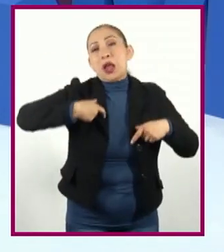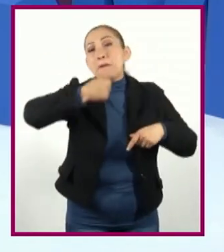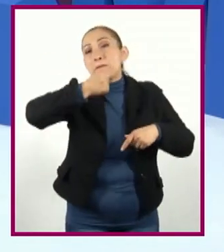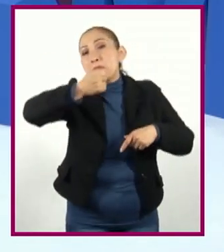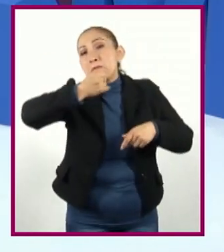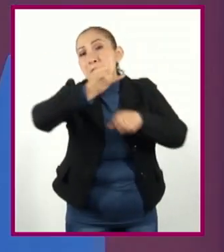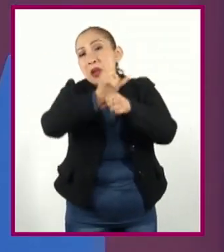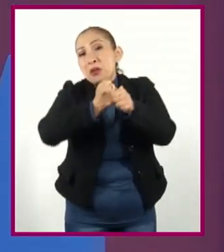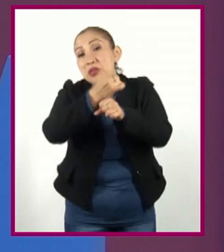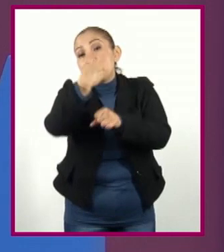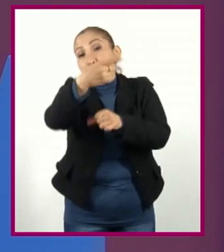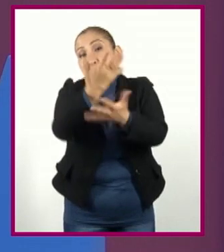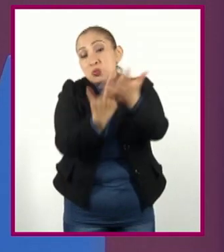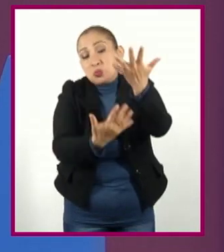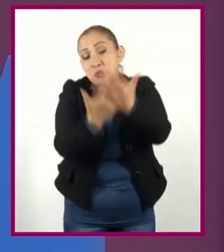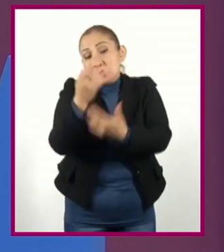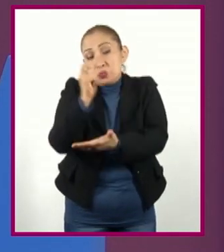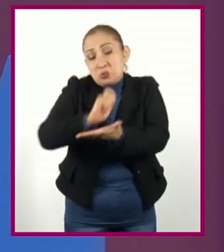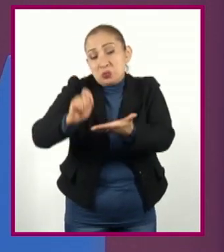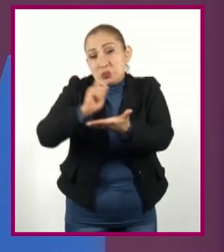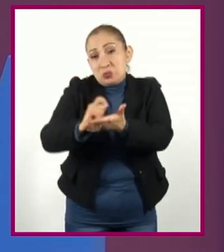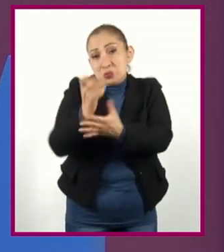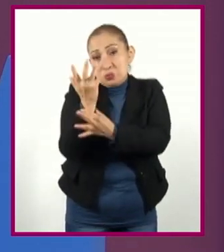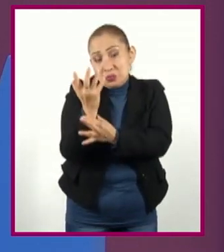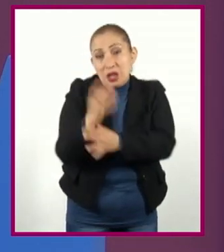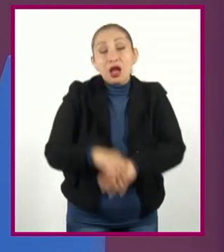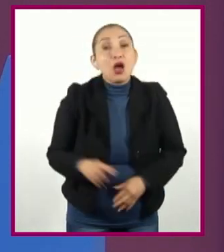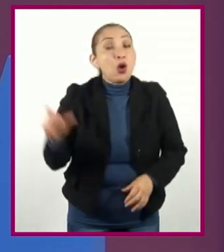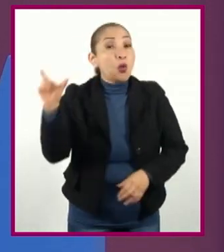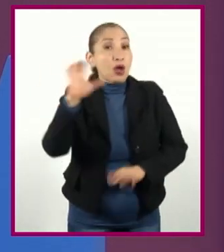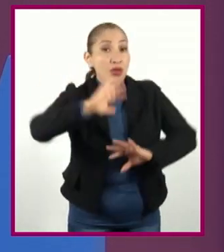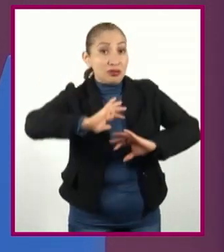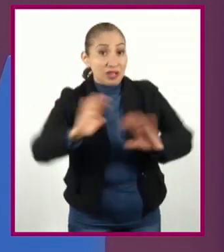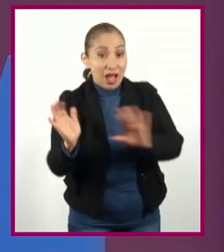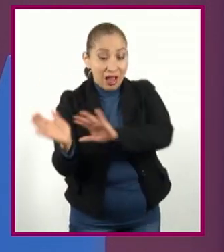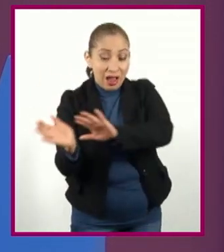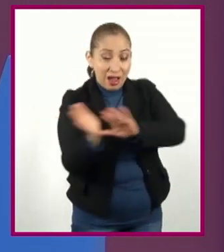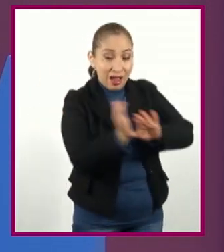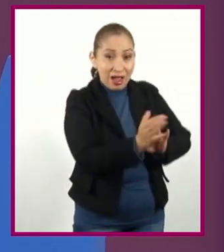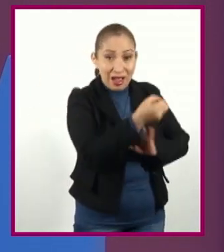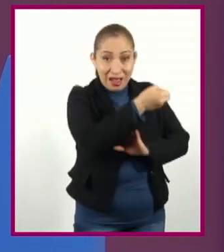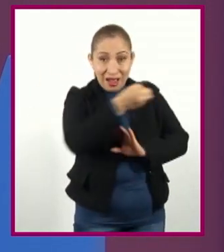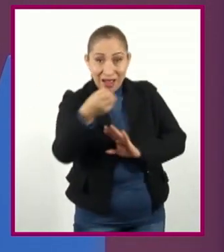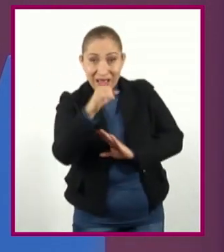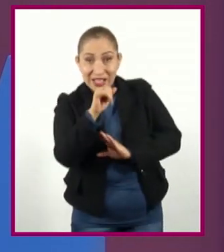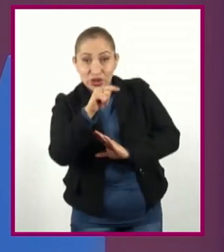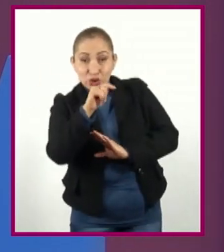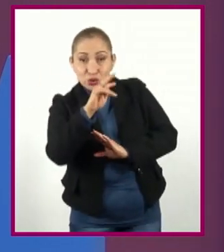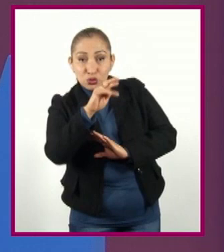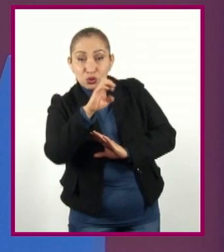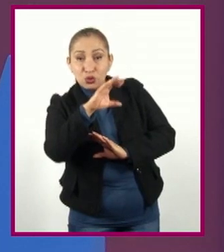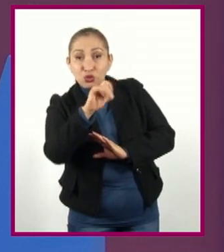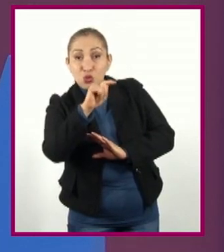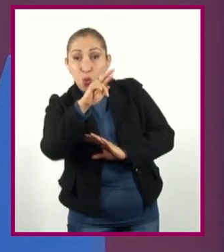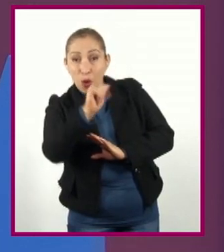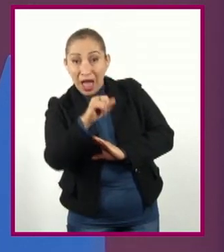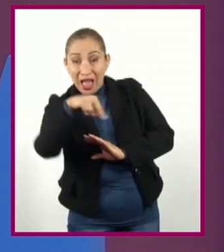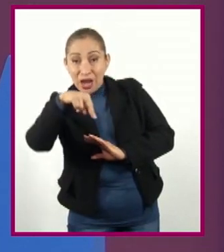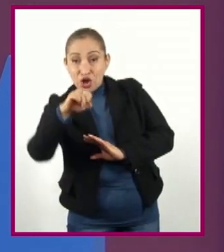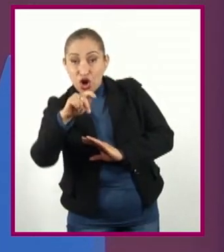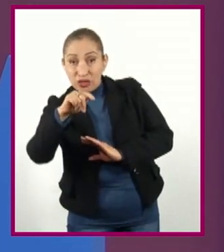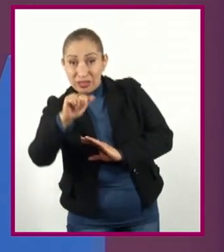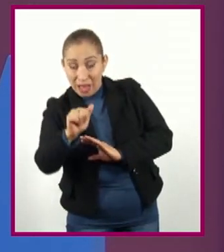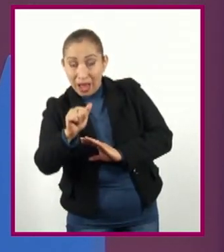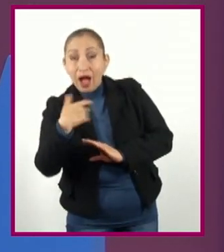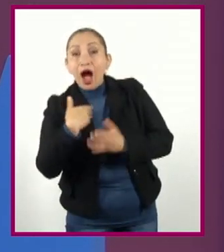redactar. Ahora, una vez que pasamos la estructura de la nota, debemos insistir en que la forma